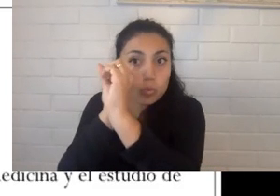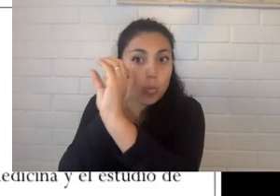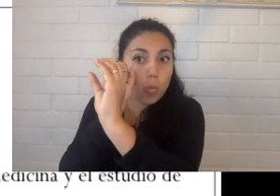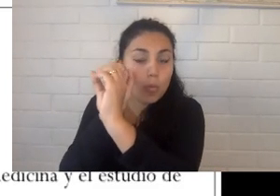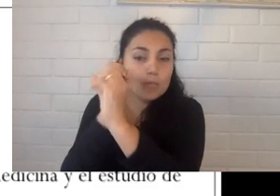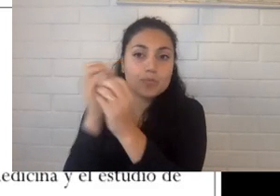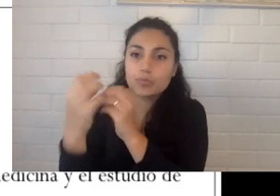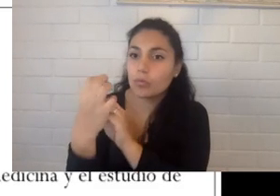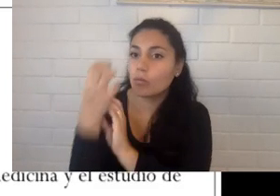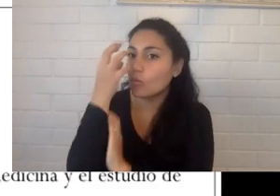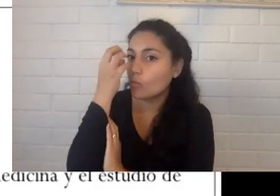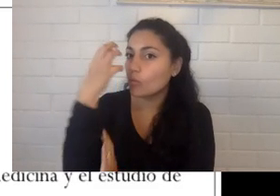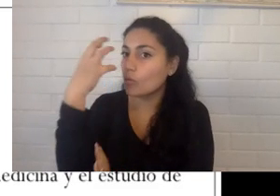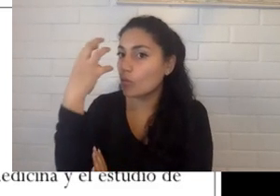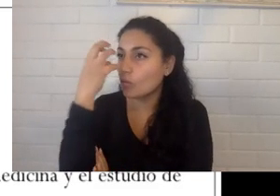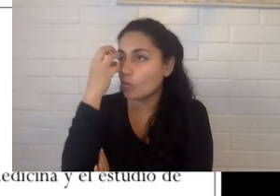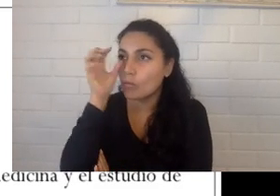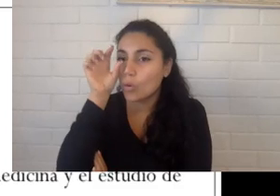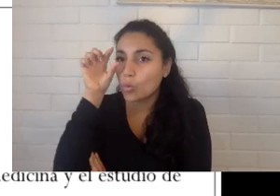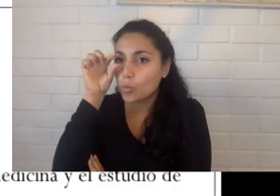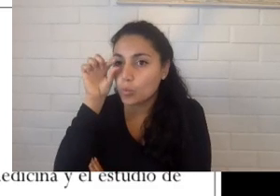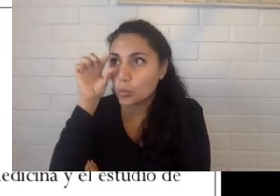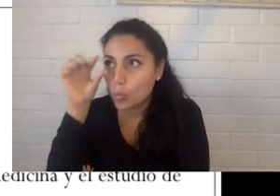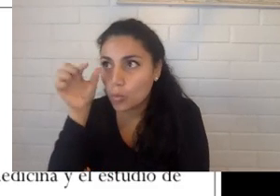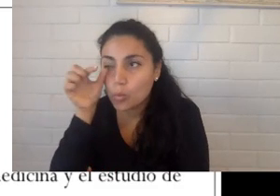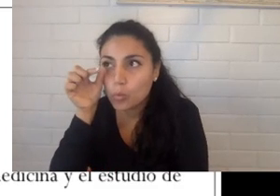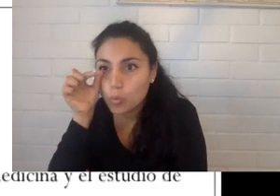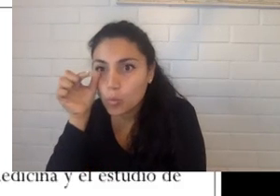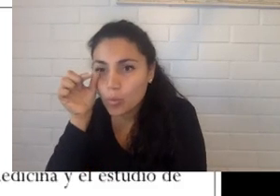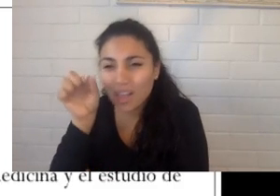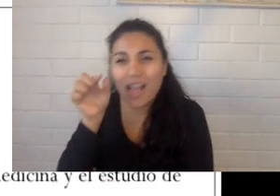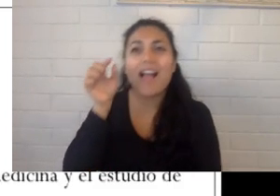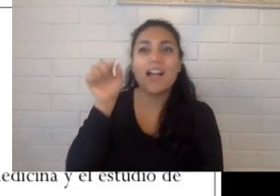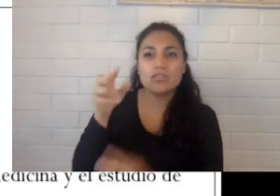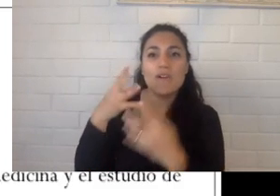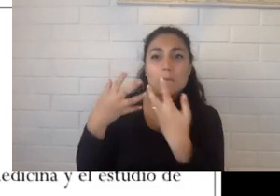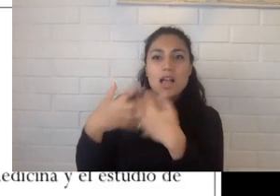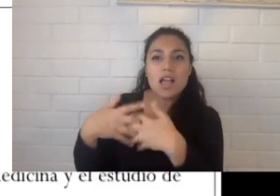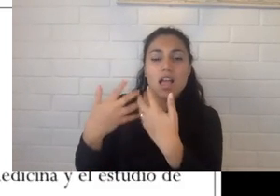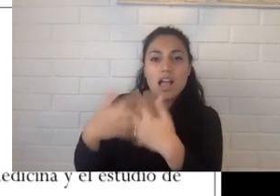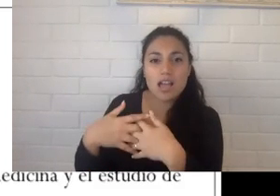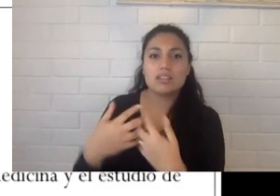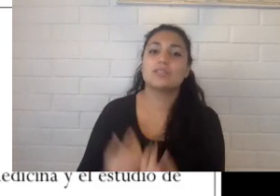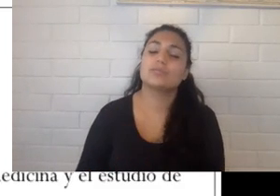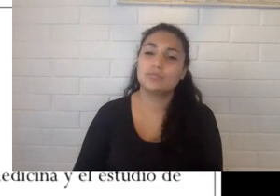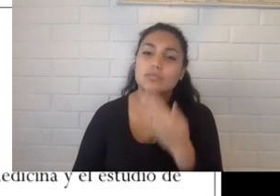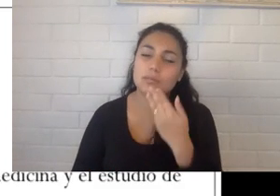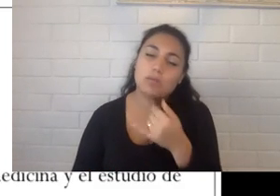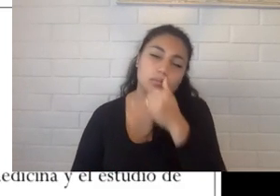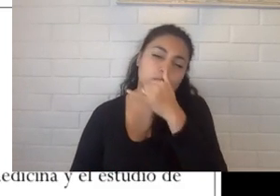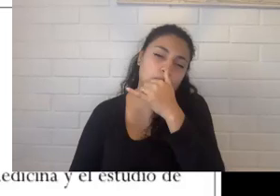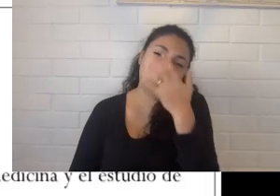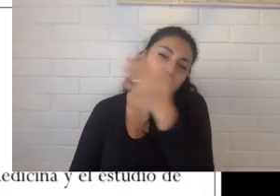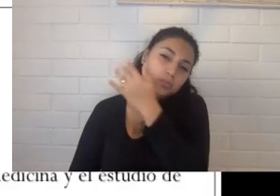¿ya? Eso es súper importante que lo tengamos en cuenta para que podamos ver que esto viene desde hace bastante